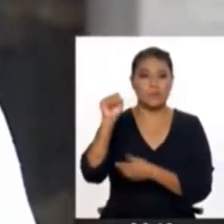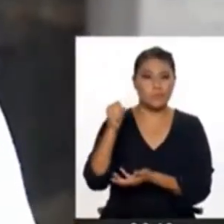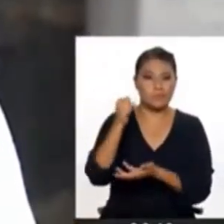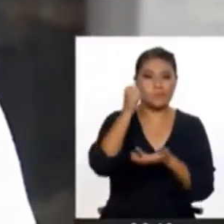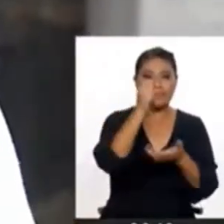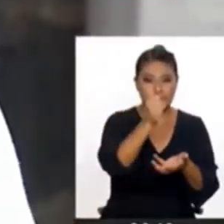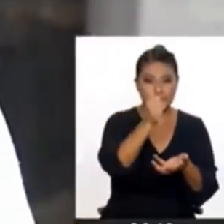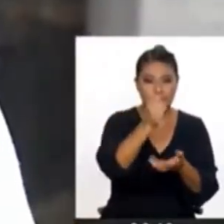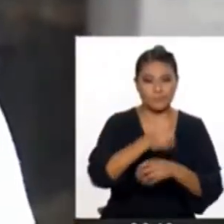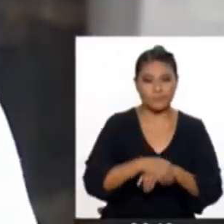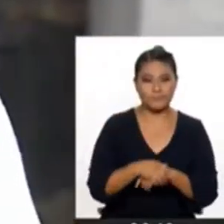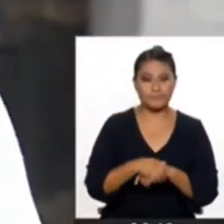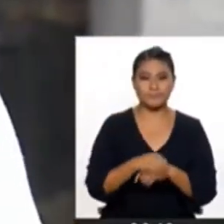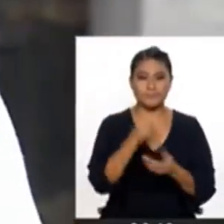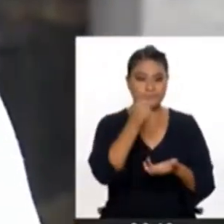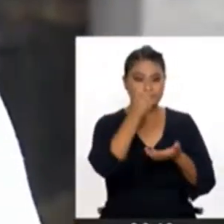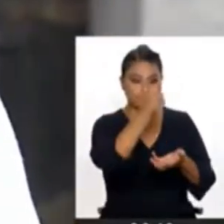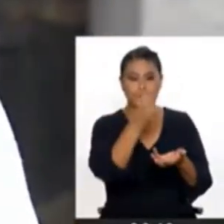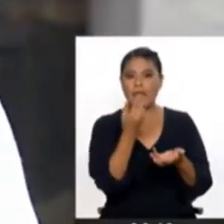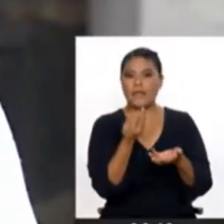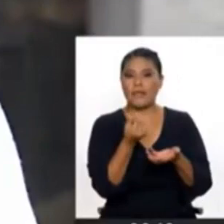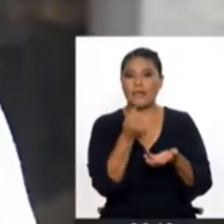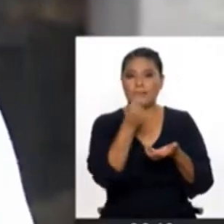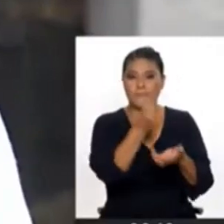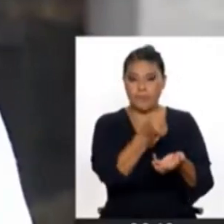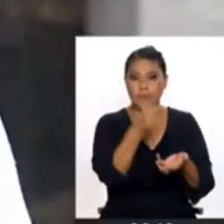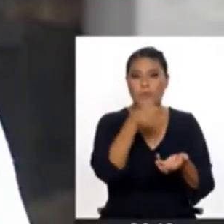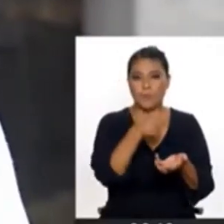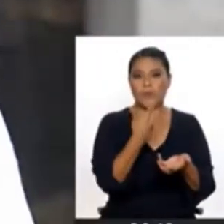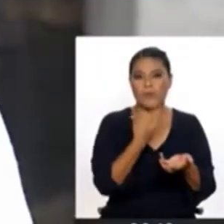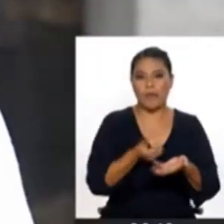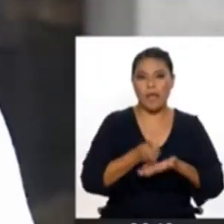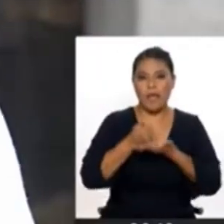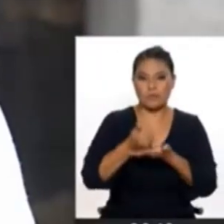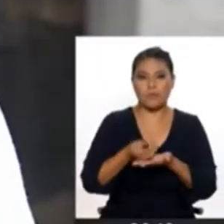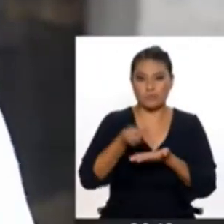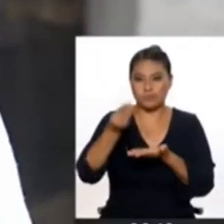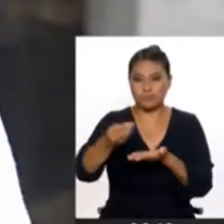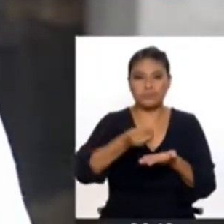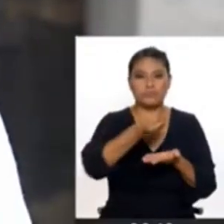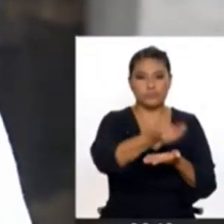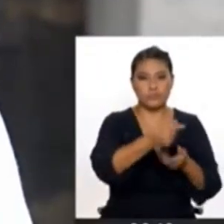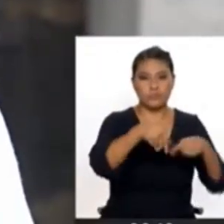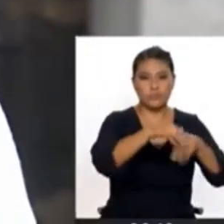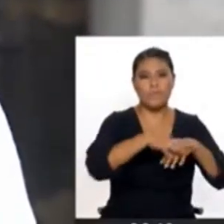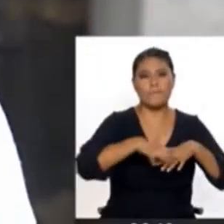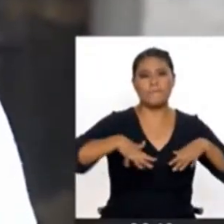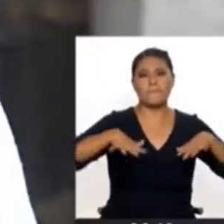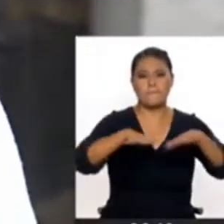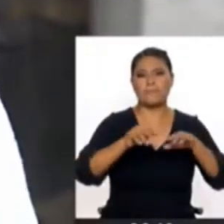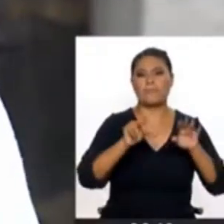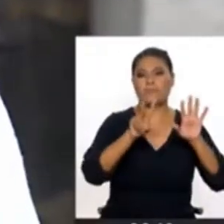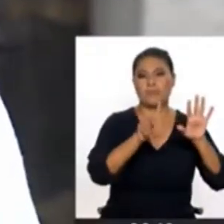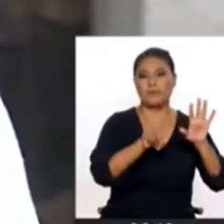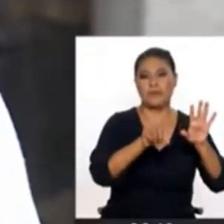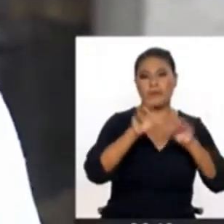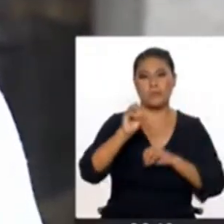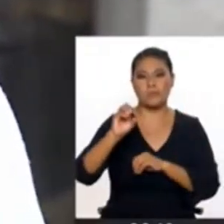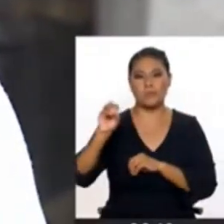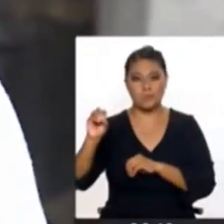de urgencia y este monto van a servir para poder intervenir en más de seiscientos aspectos